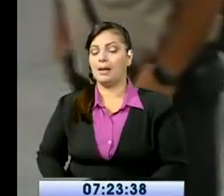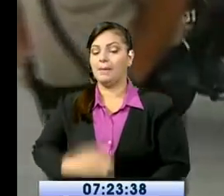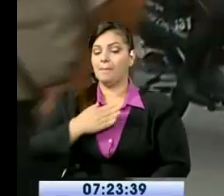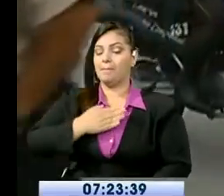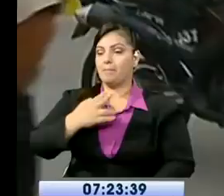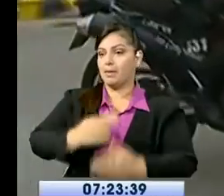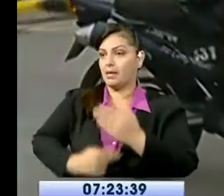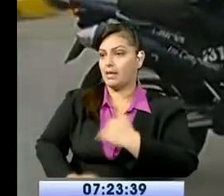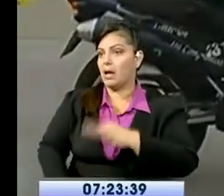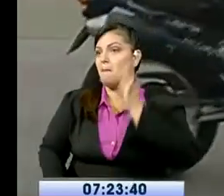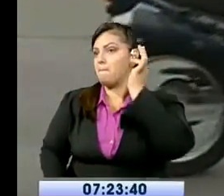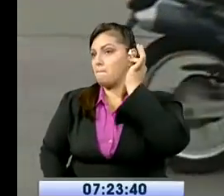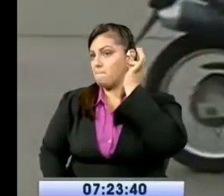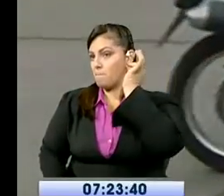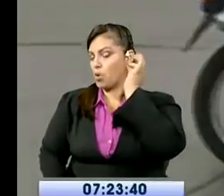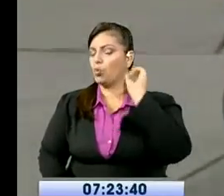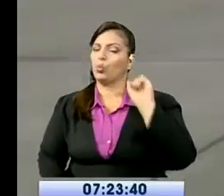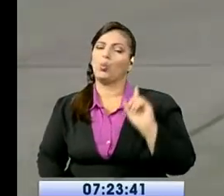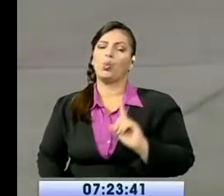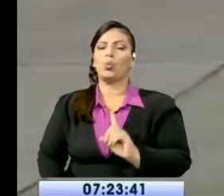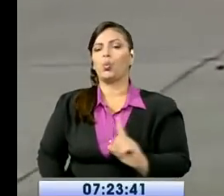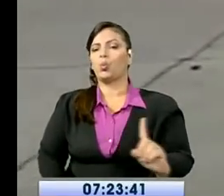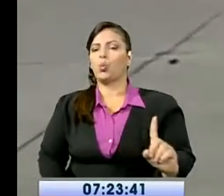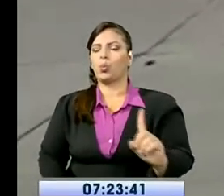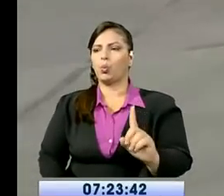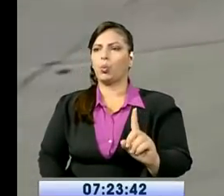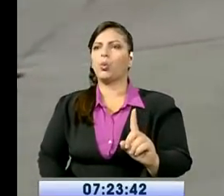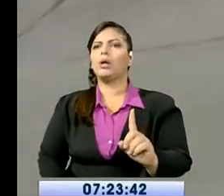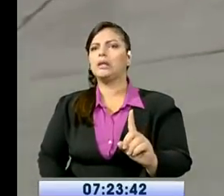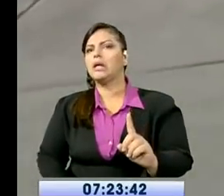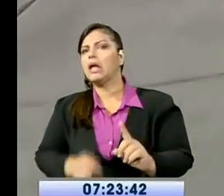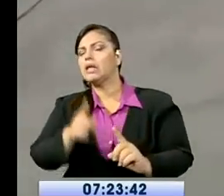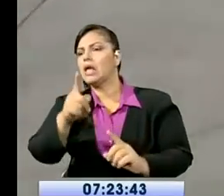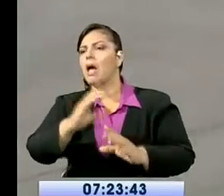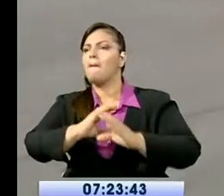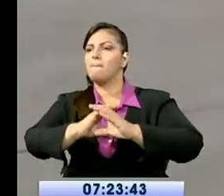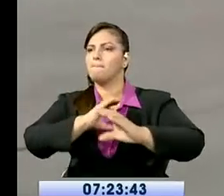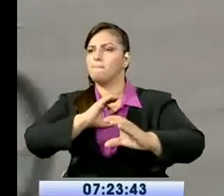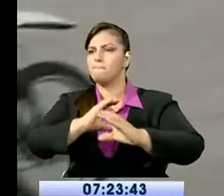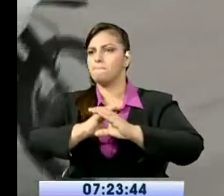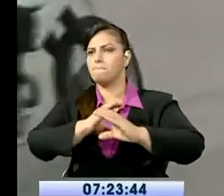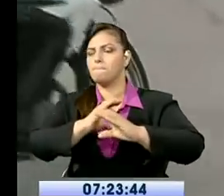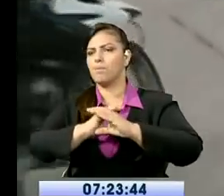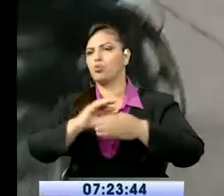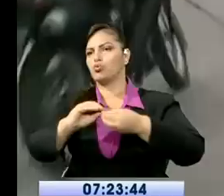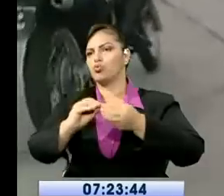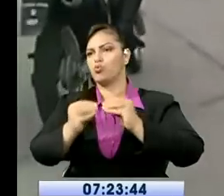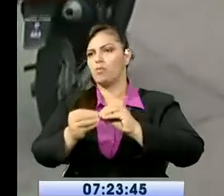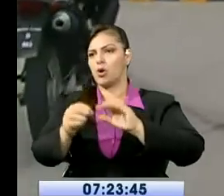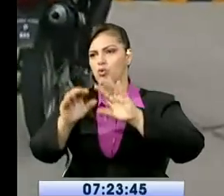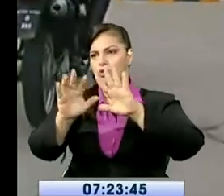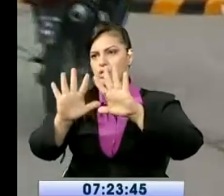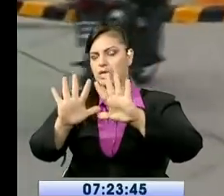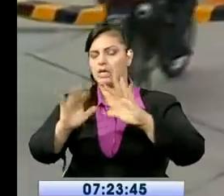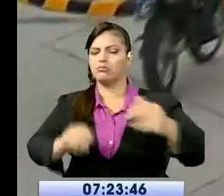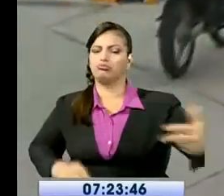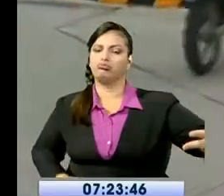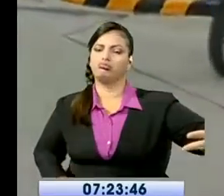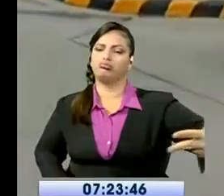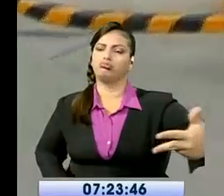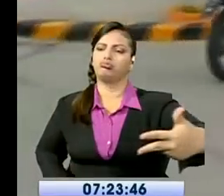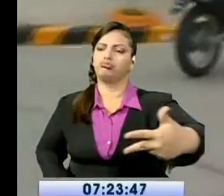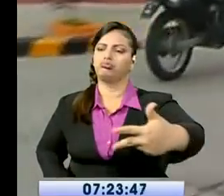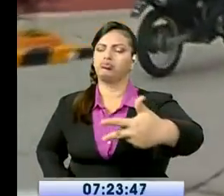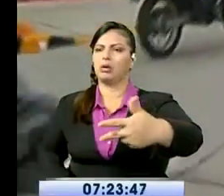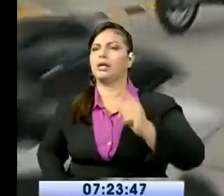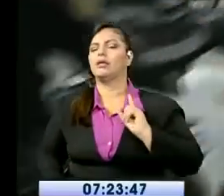dos veces, dos ocasiones, celular, yendo aquí a coger el bus de la línea 10. ¿Un bus cruza por aquí? Sí, sí, aquí,